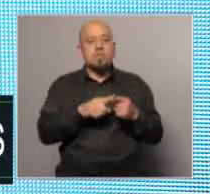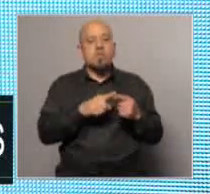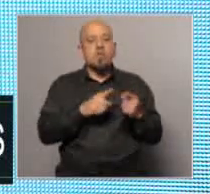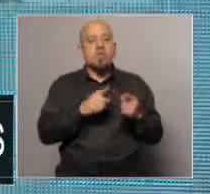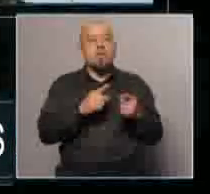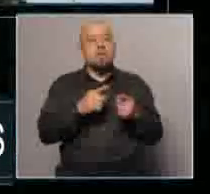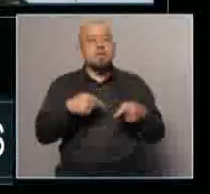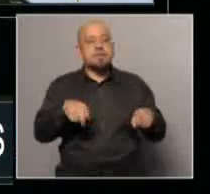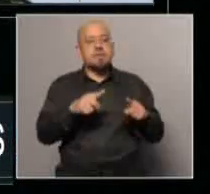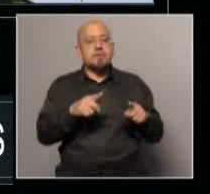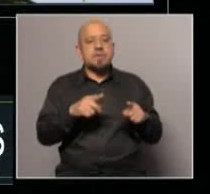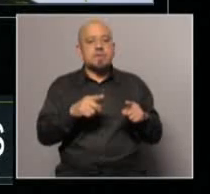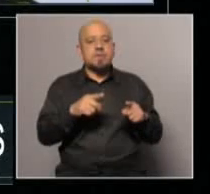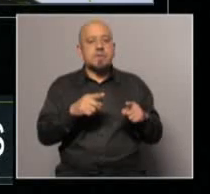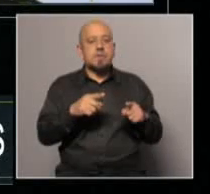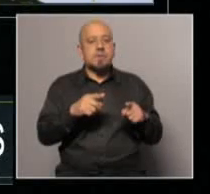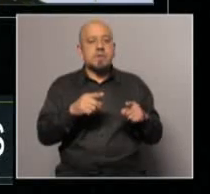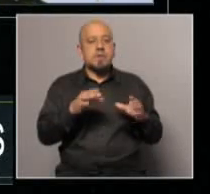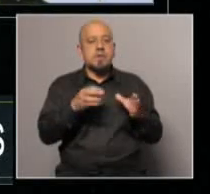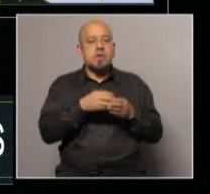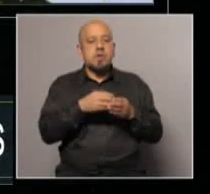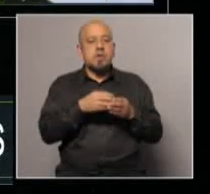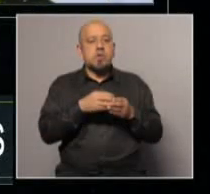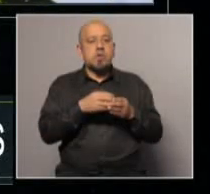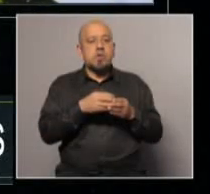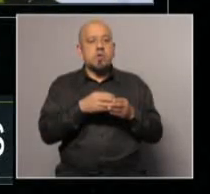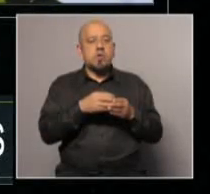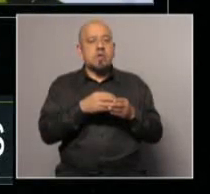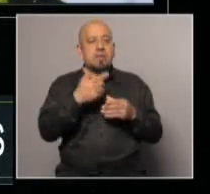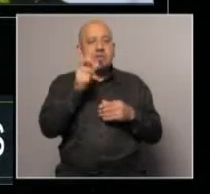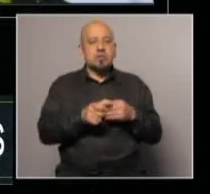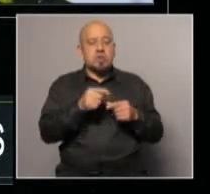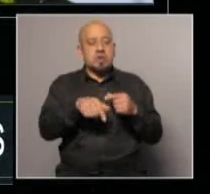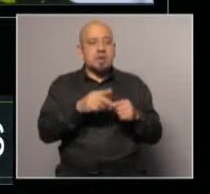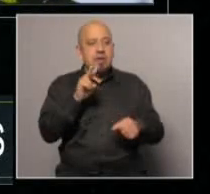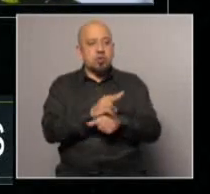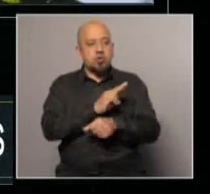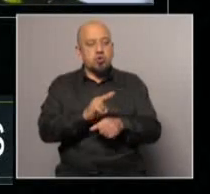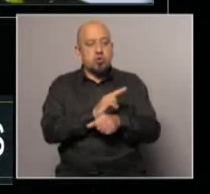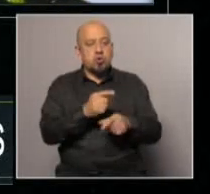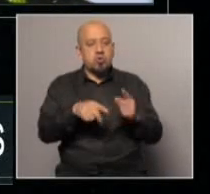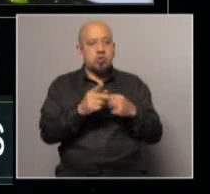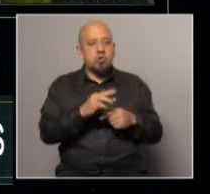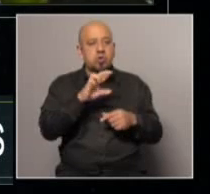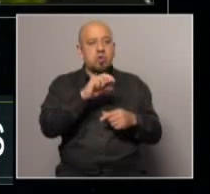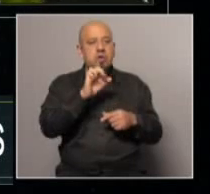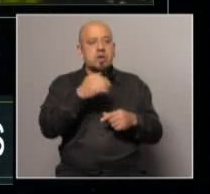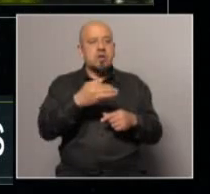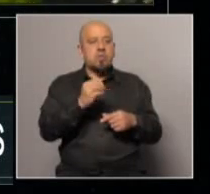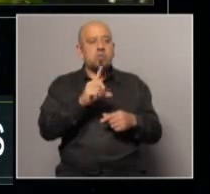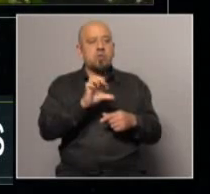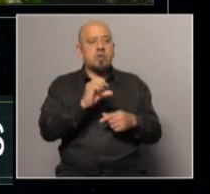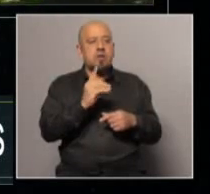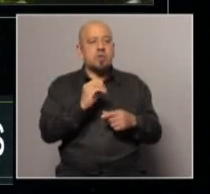dirige la brigada, la Dirección General de Represión del Tráfico Ilícito, Rodríguez Reboledo, con quienes